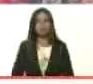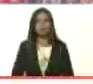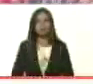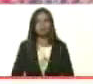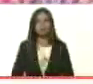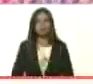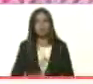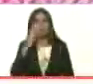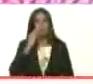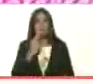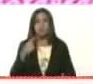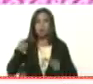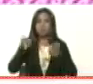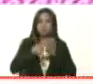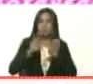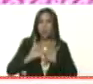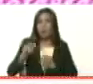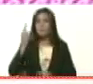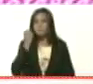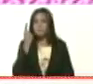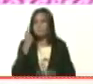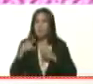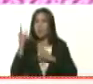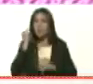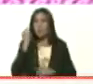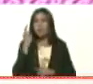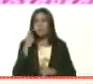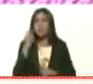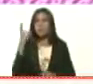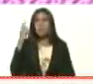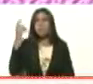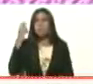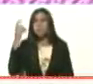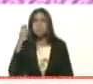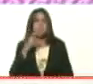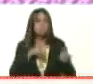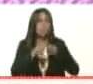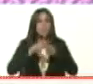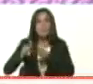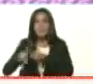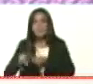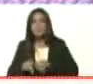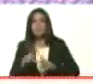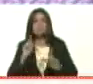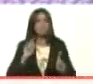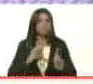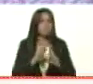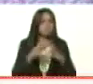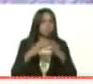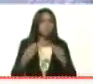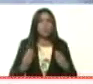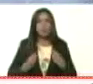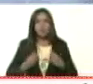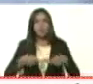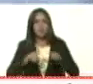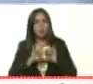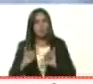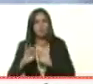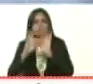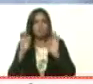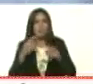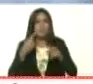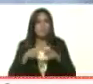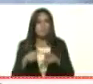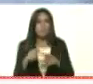es Bolívar, mujer. Pero ese rumor la siguió ella toda la vida. Y